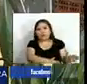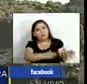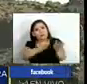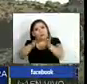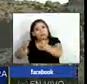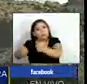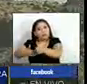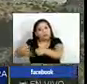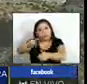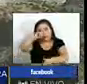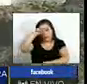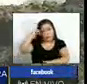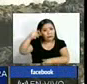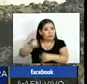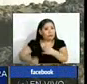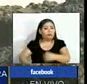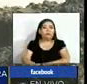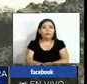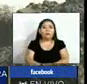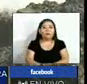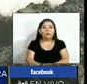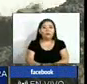abrirían.